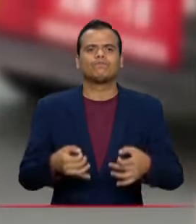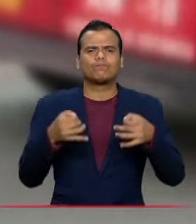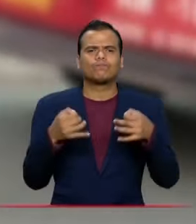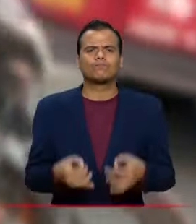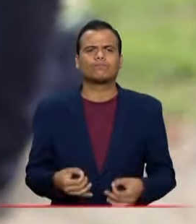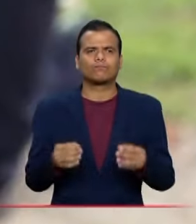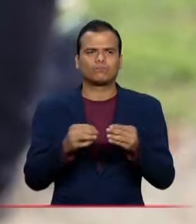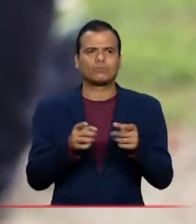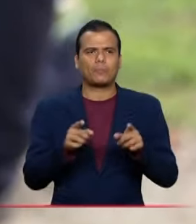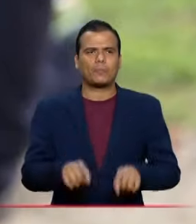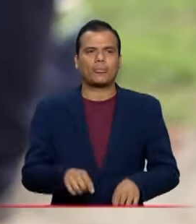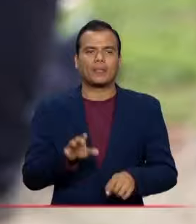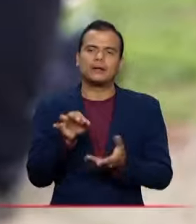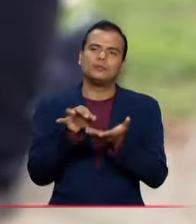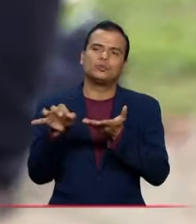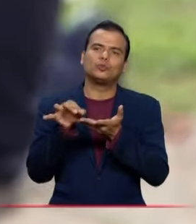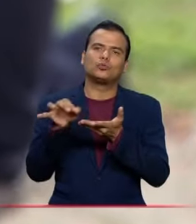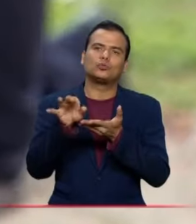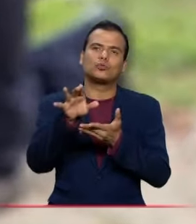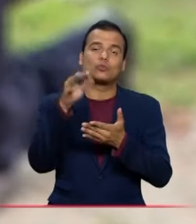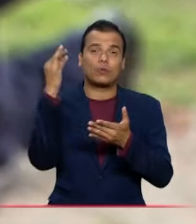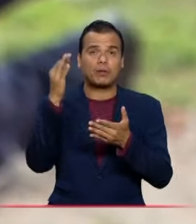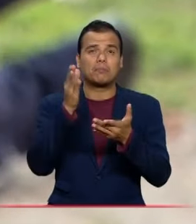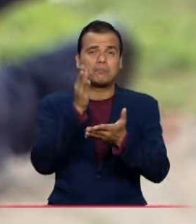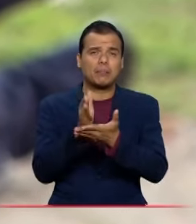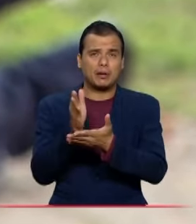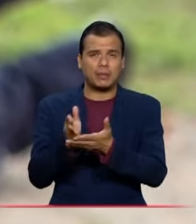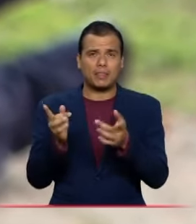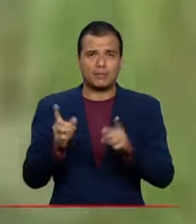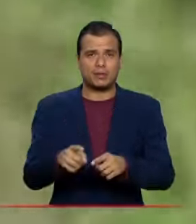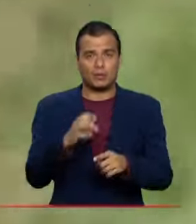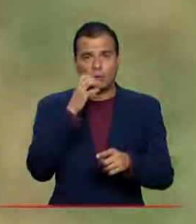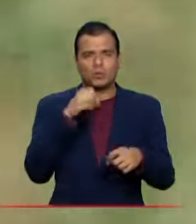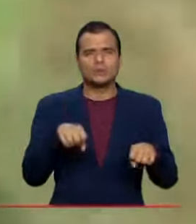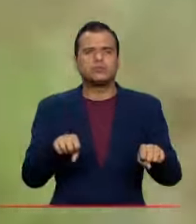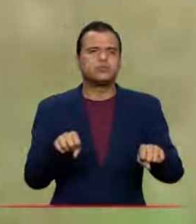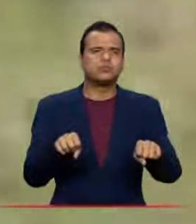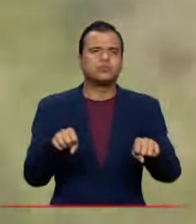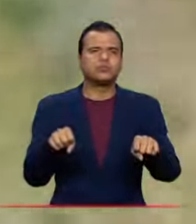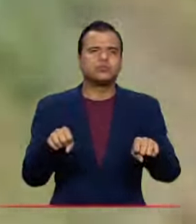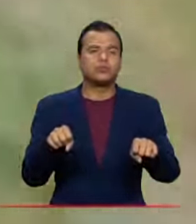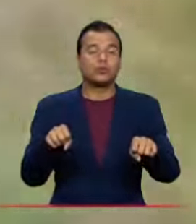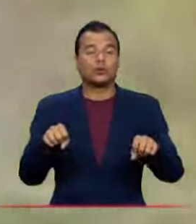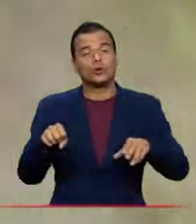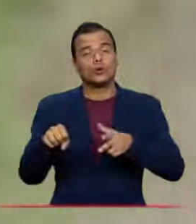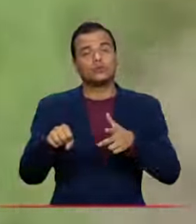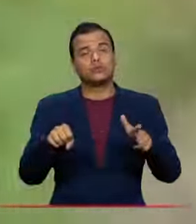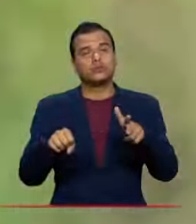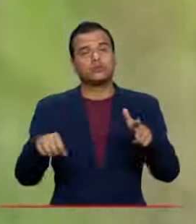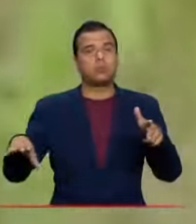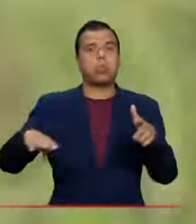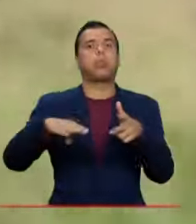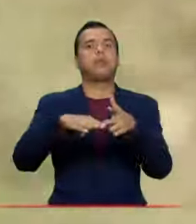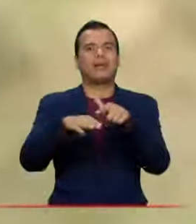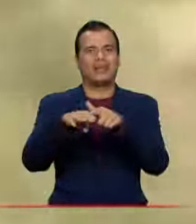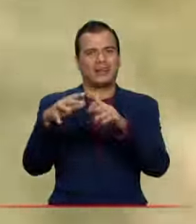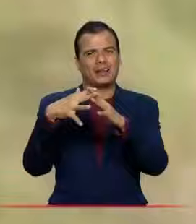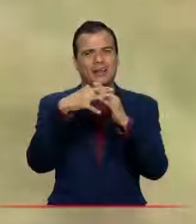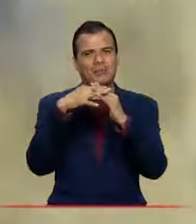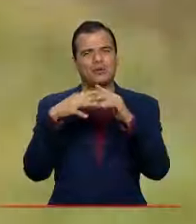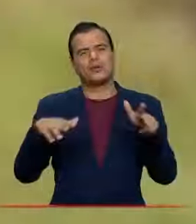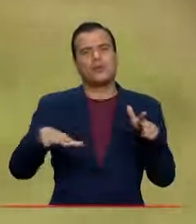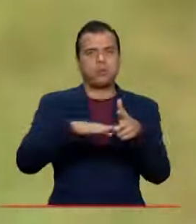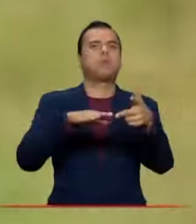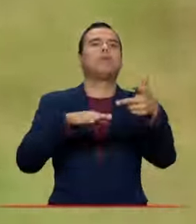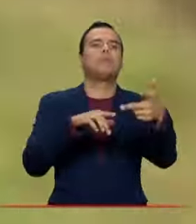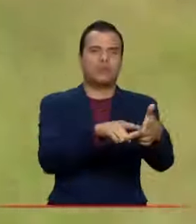se da en la periferia del municipio. En las últimas horas, un hombre a bordo de una motocicleta murió luego de colisionar con un camión en la vía que de Palmira